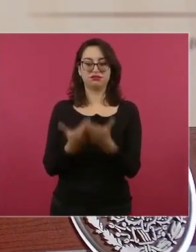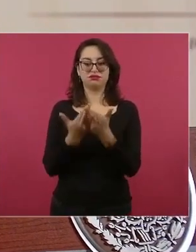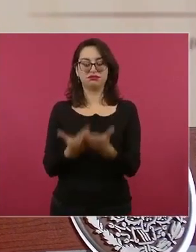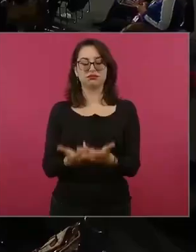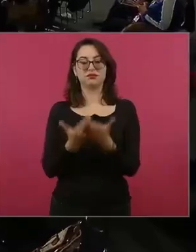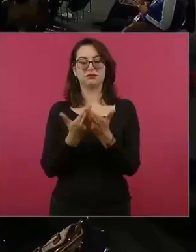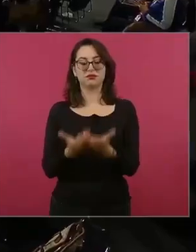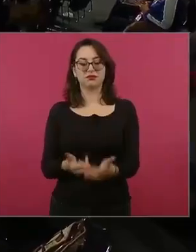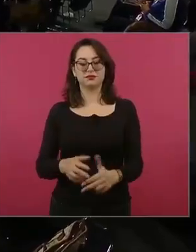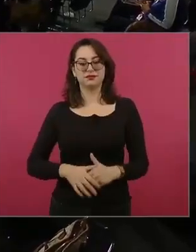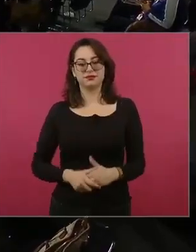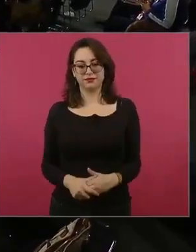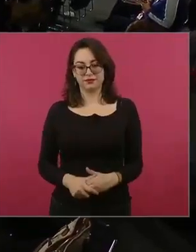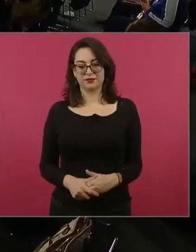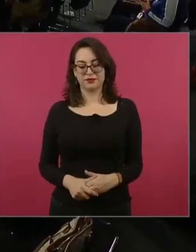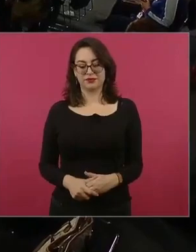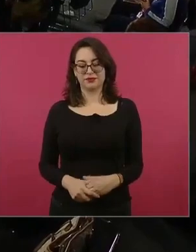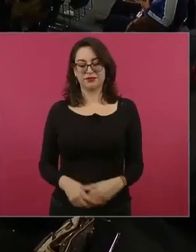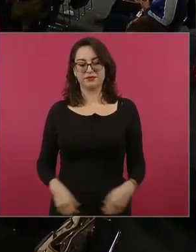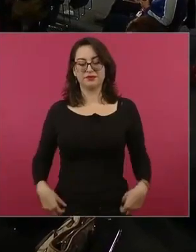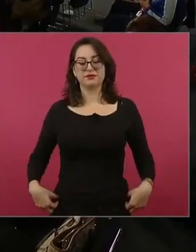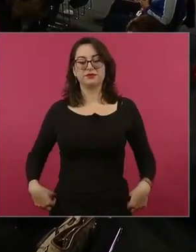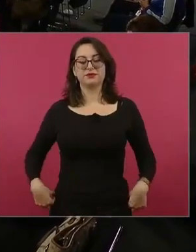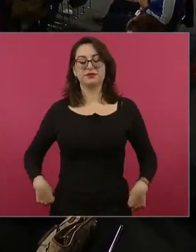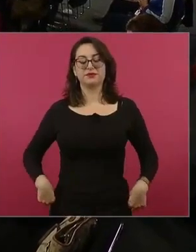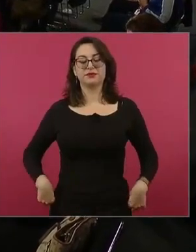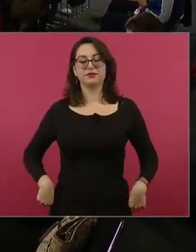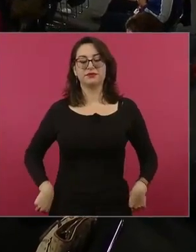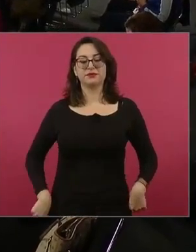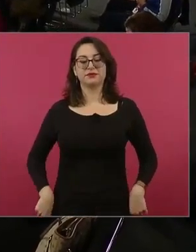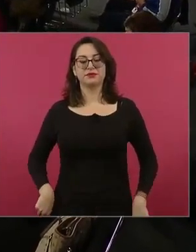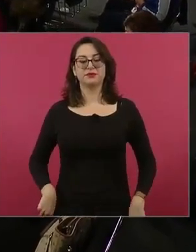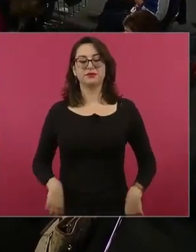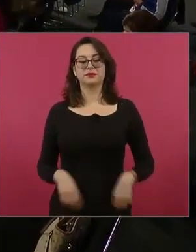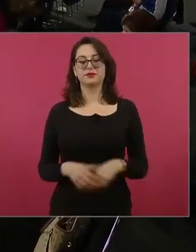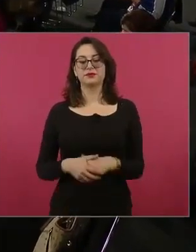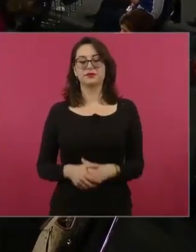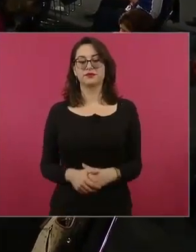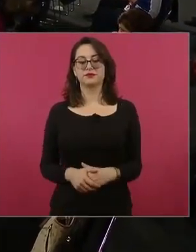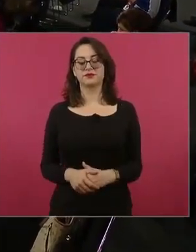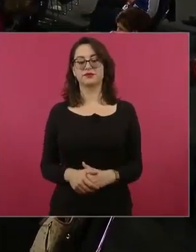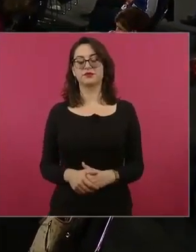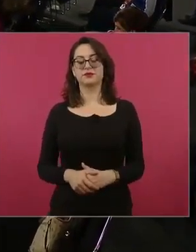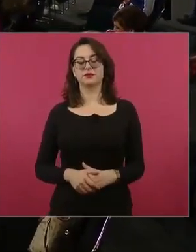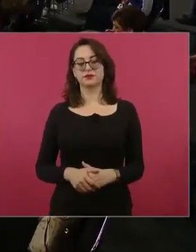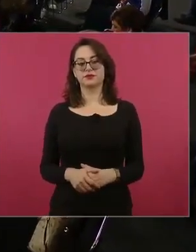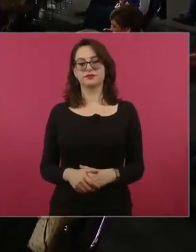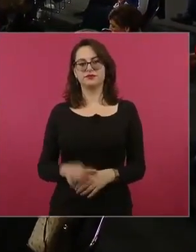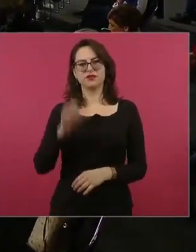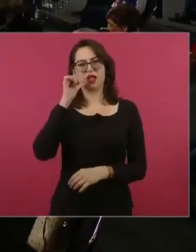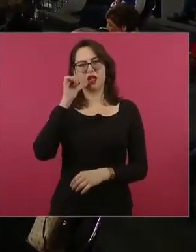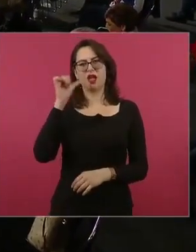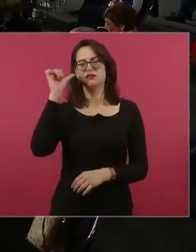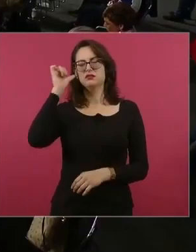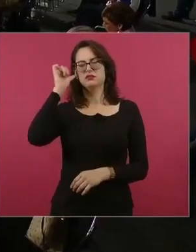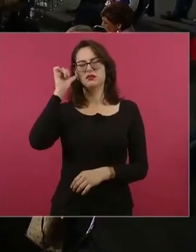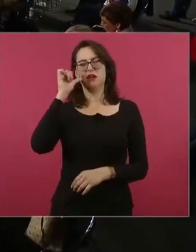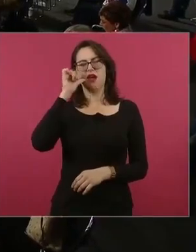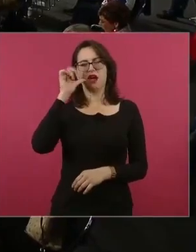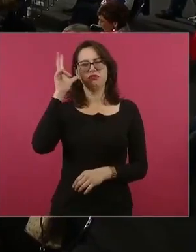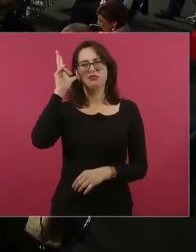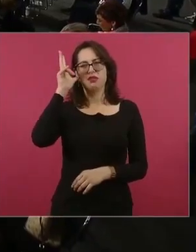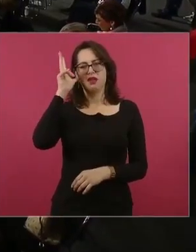hay pronósticos está lloviendo ayer antier unos datos las